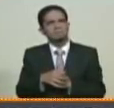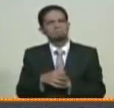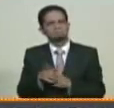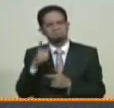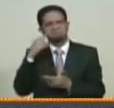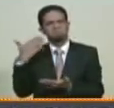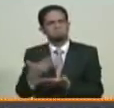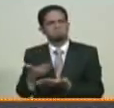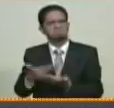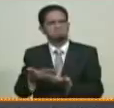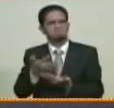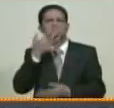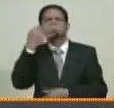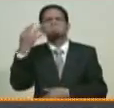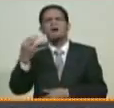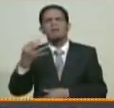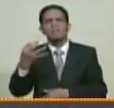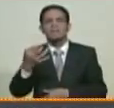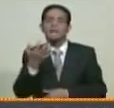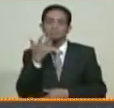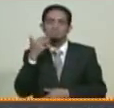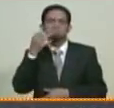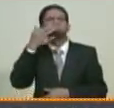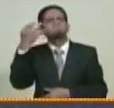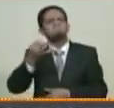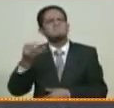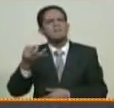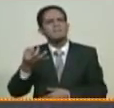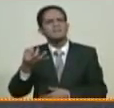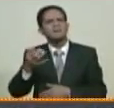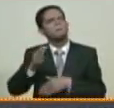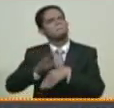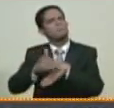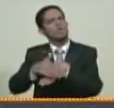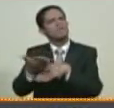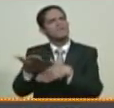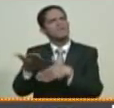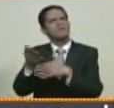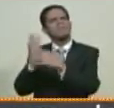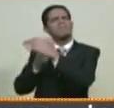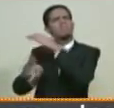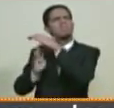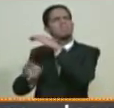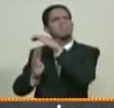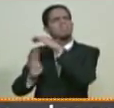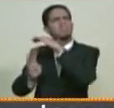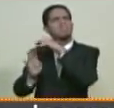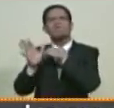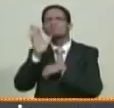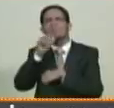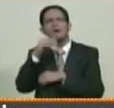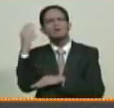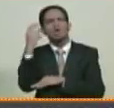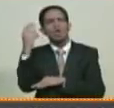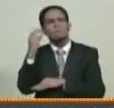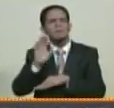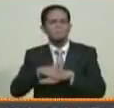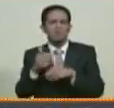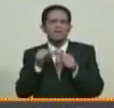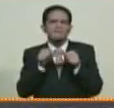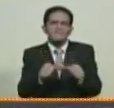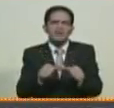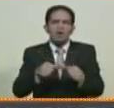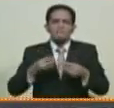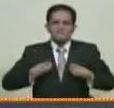en la evidencia si es verdad que hay una terrible crisis humanitaria porque los colombianos se han ido para colombia porque sigues aquí